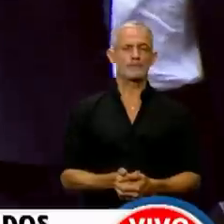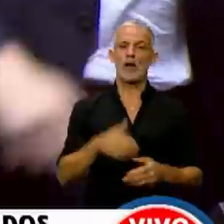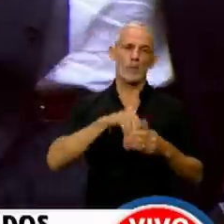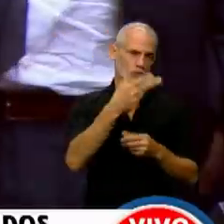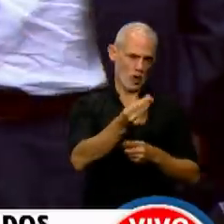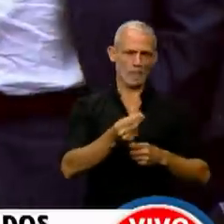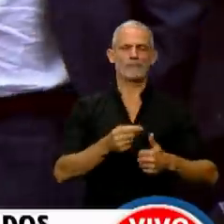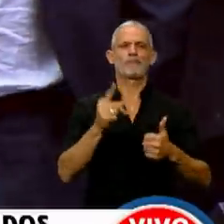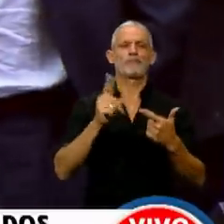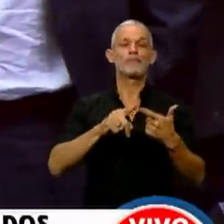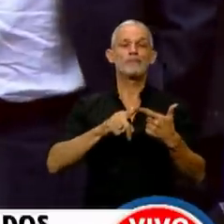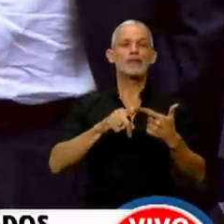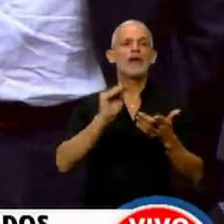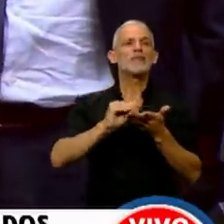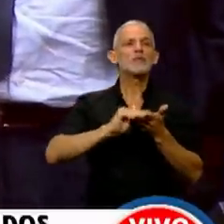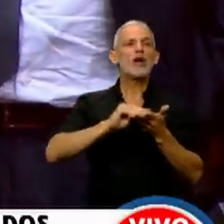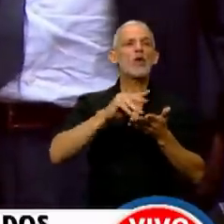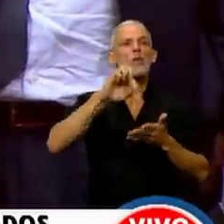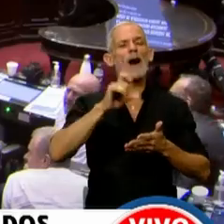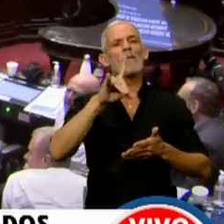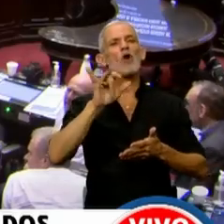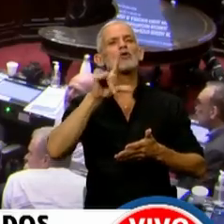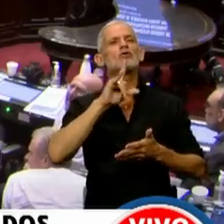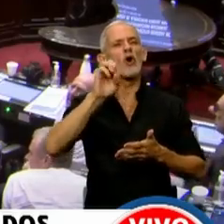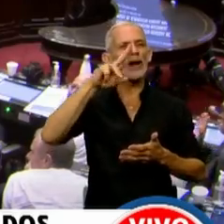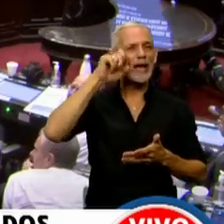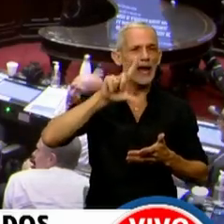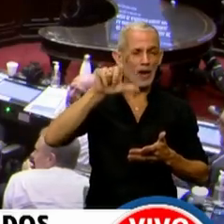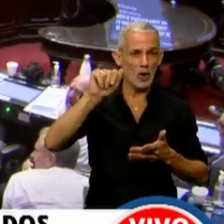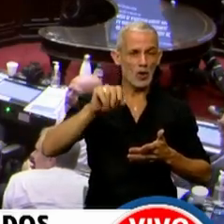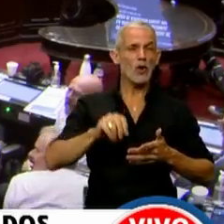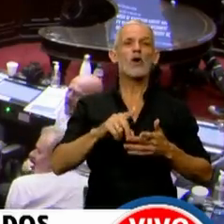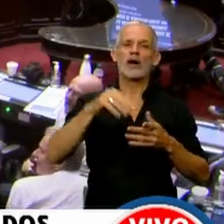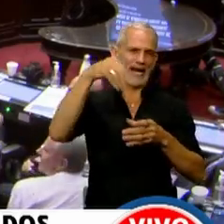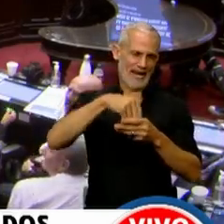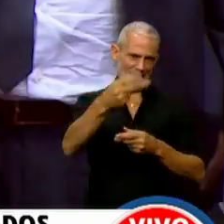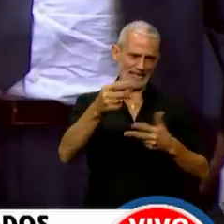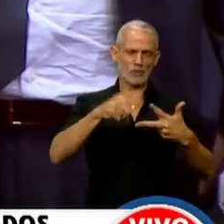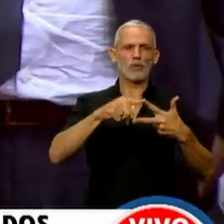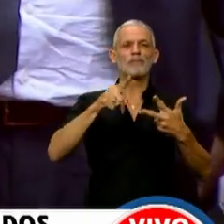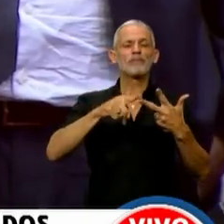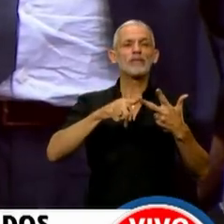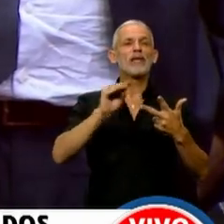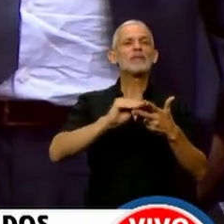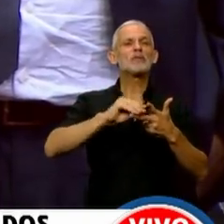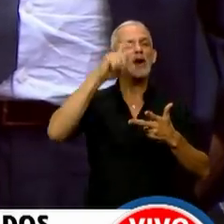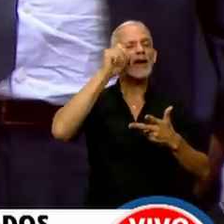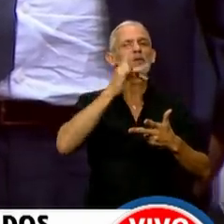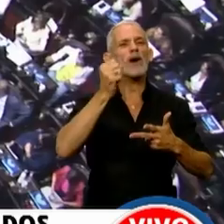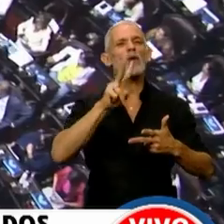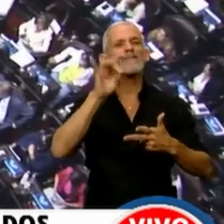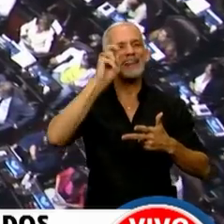negativo diputado pablo torero negativo diputado eduardo